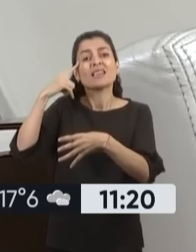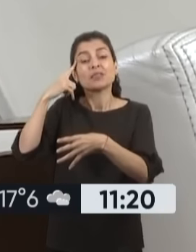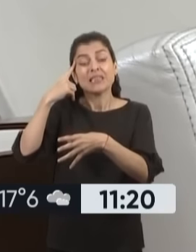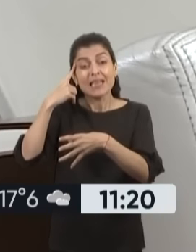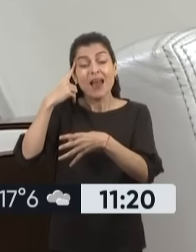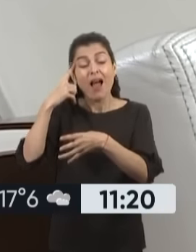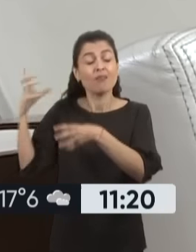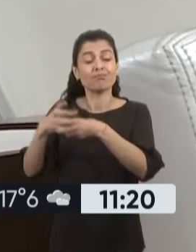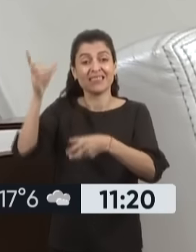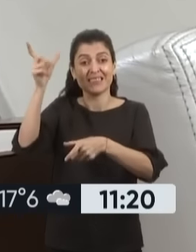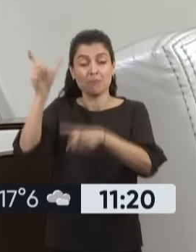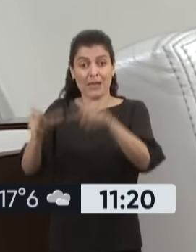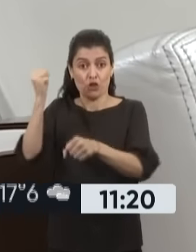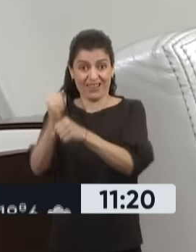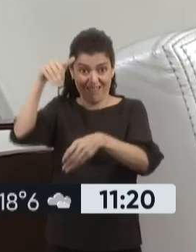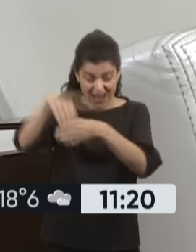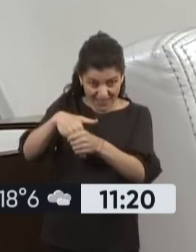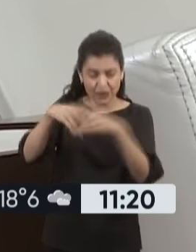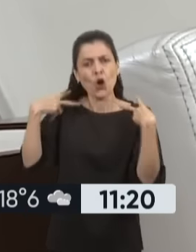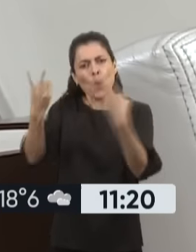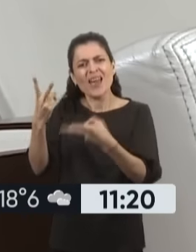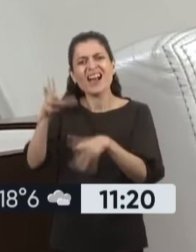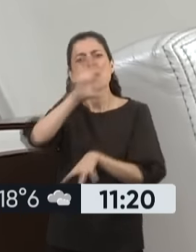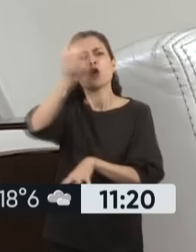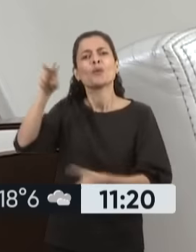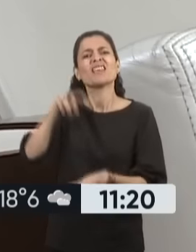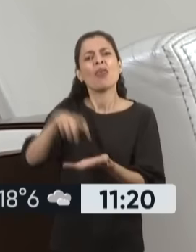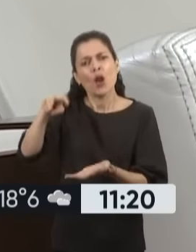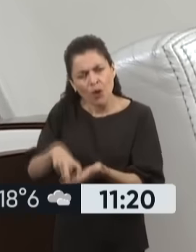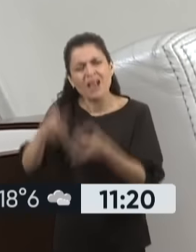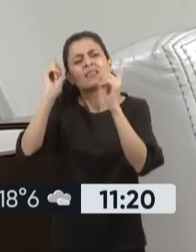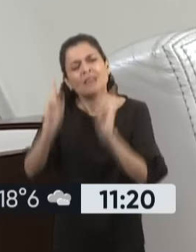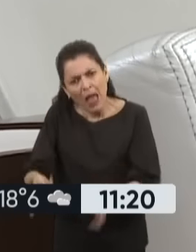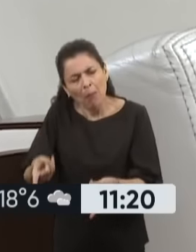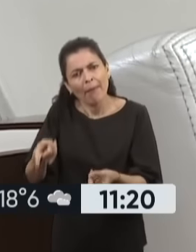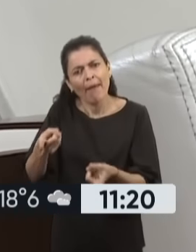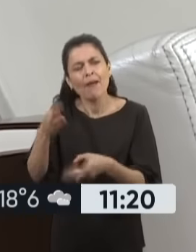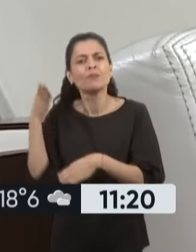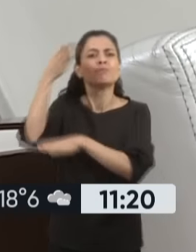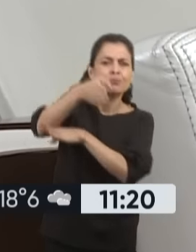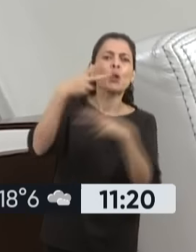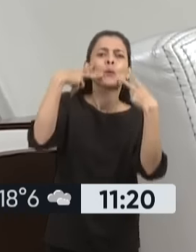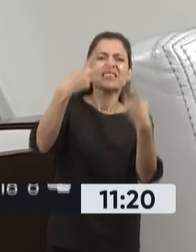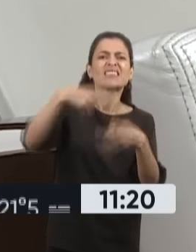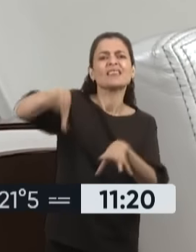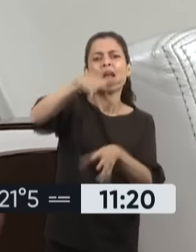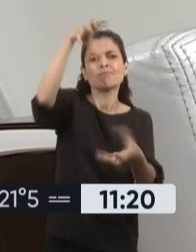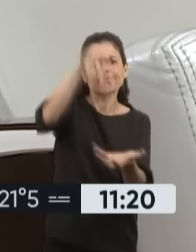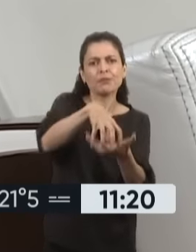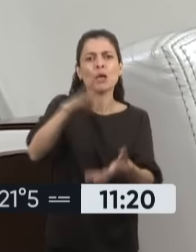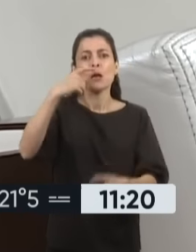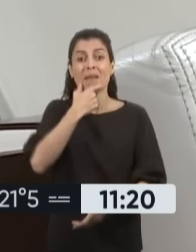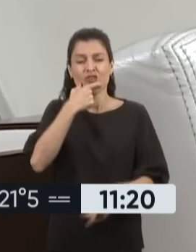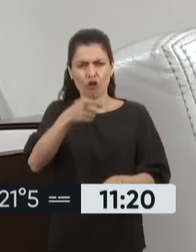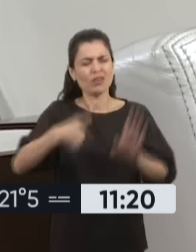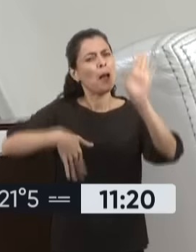neuken al otro día se hizo otra digamos otra visita en una base en Mendoza pero fundamentalmente la de